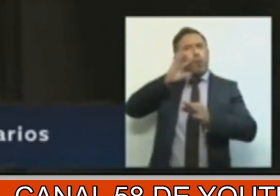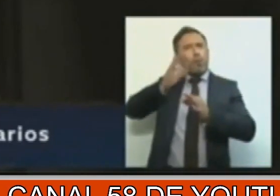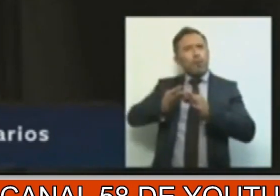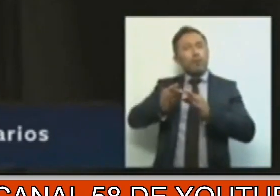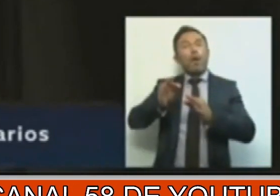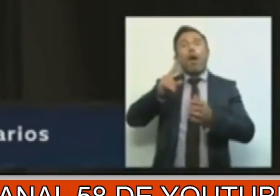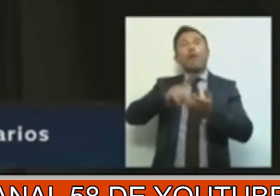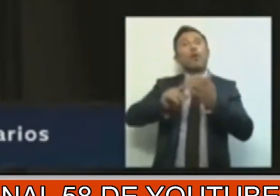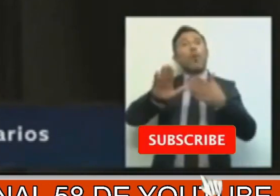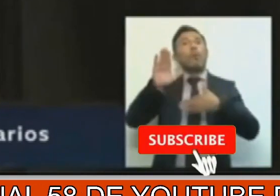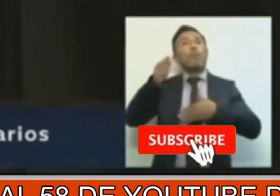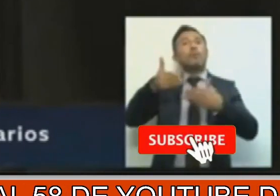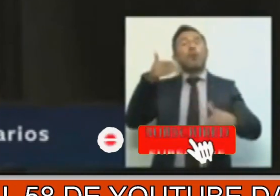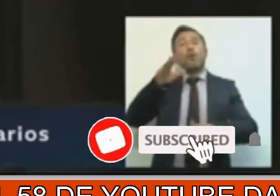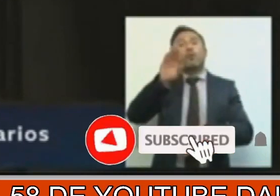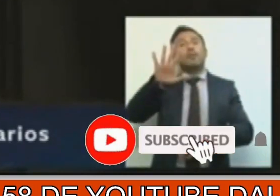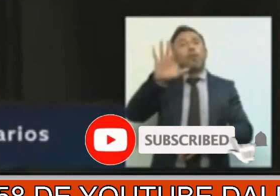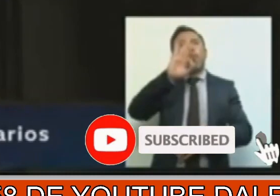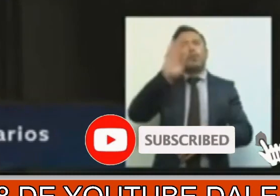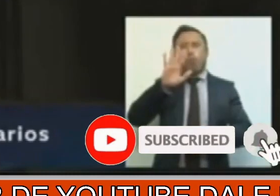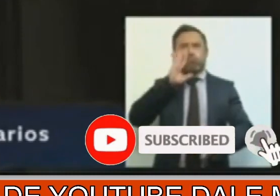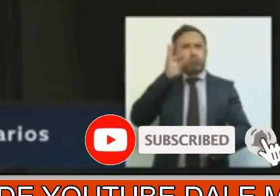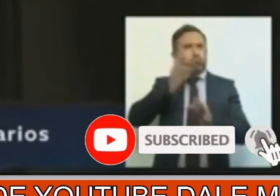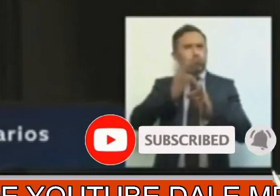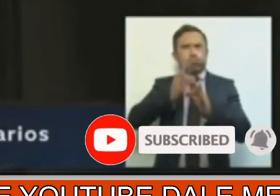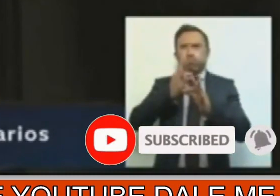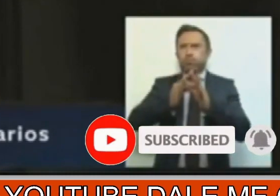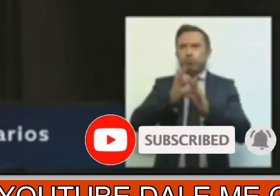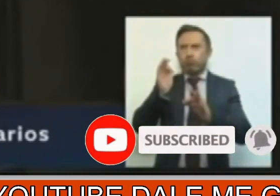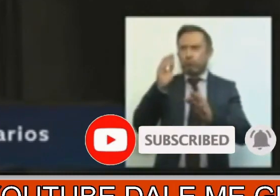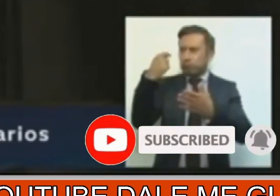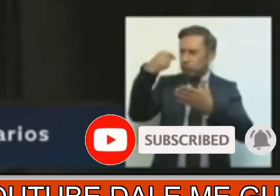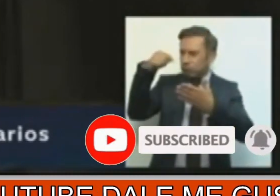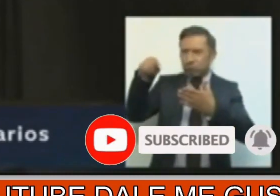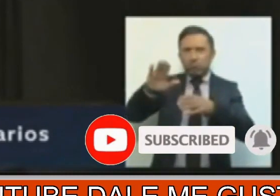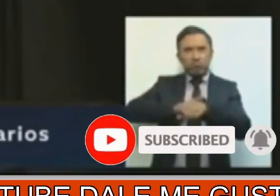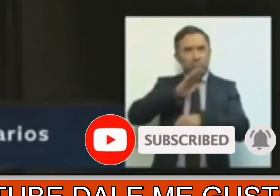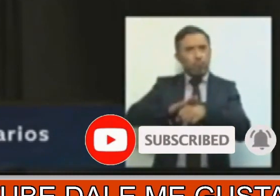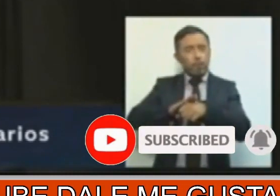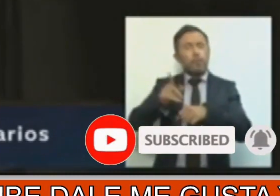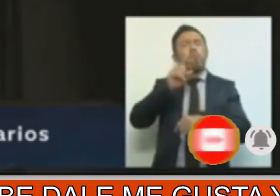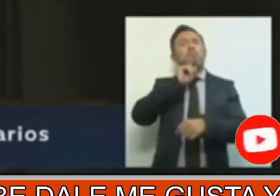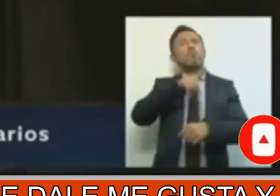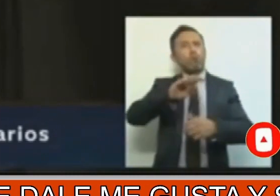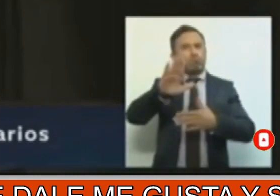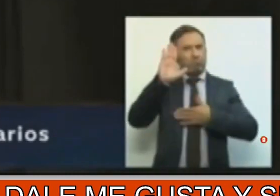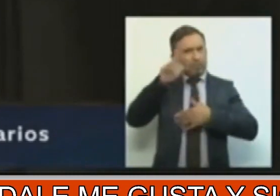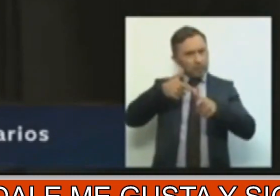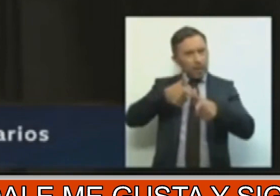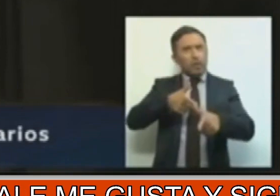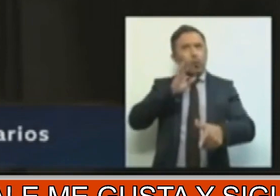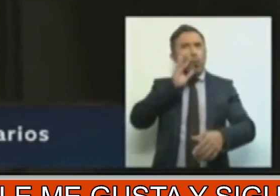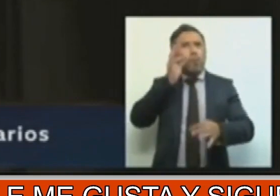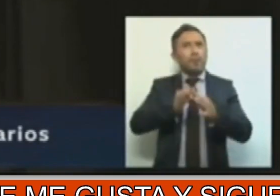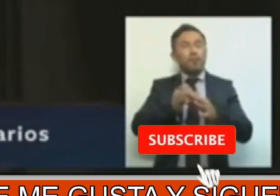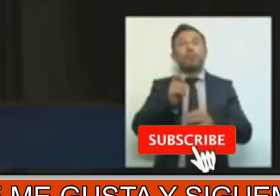95% de sus compromisos y los va a cumplir, y va a cumplir su palabra de respetar y de apoyar a los